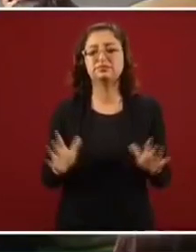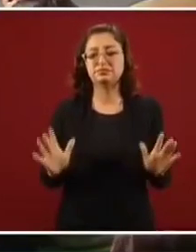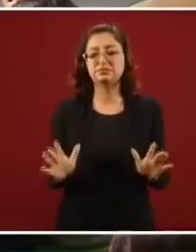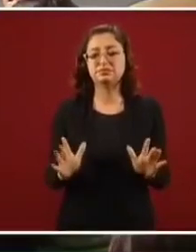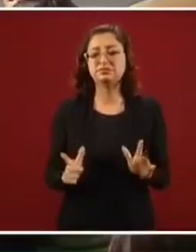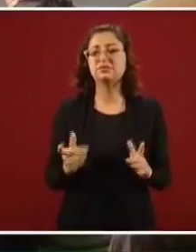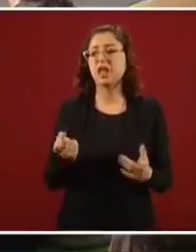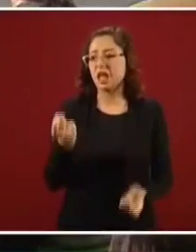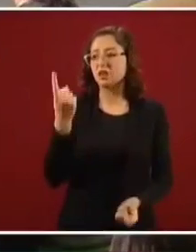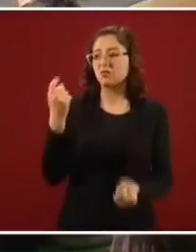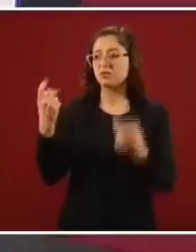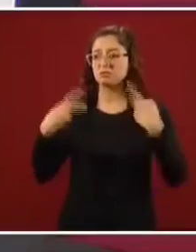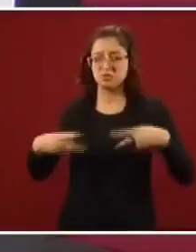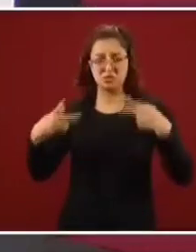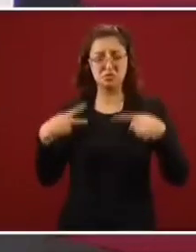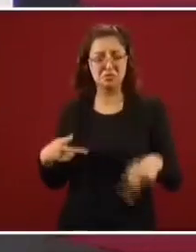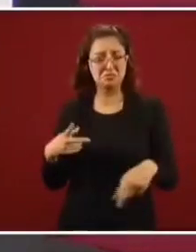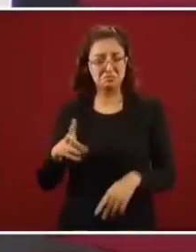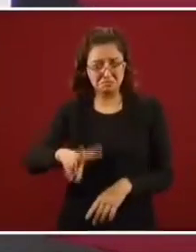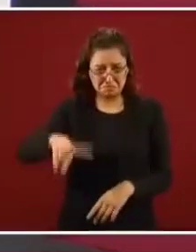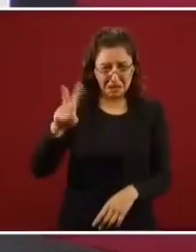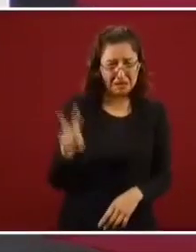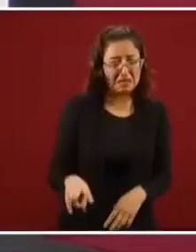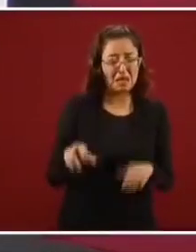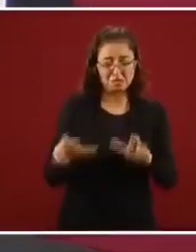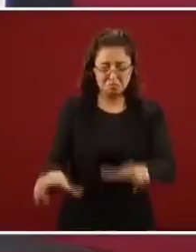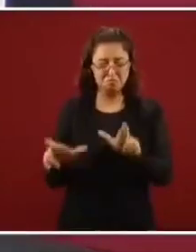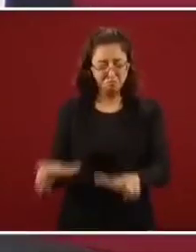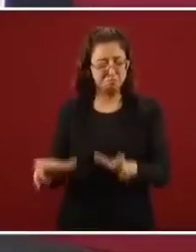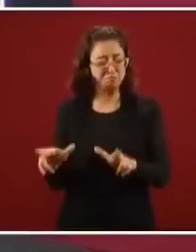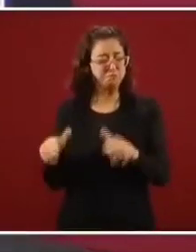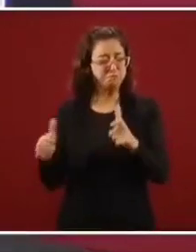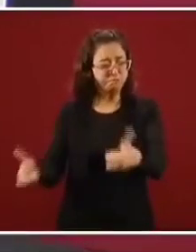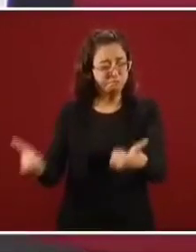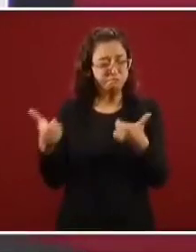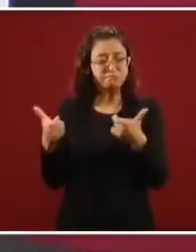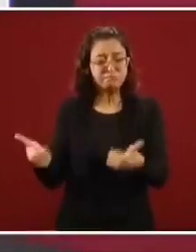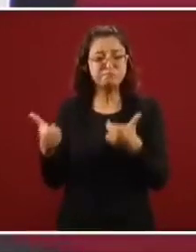más recursos compran